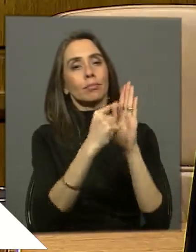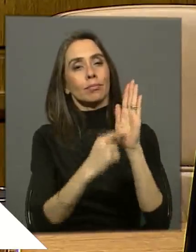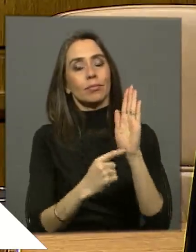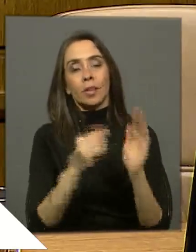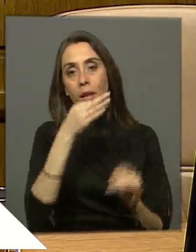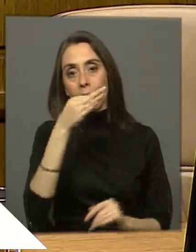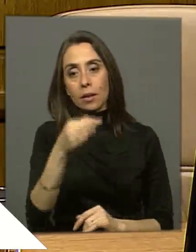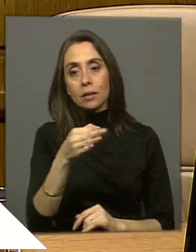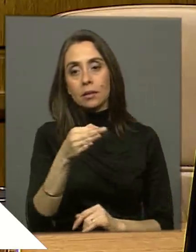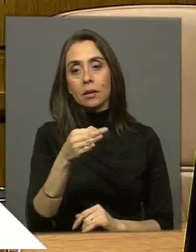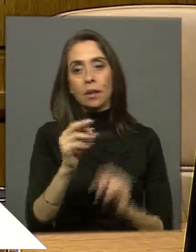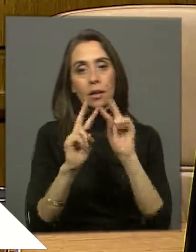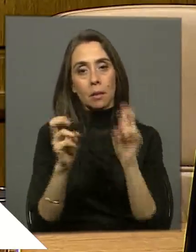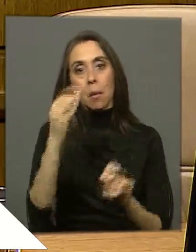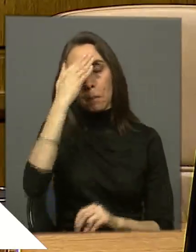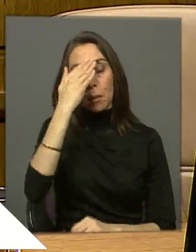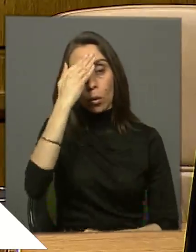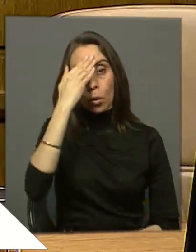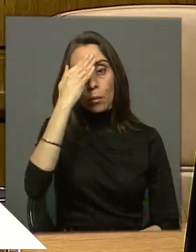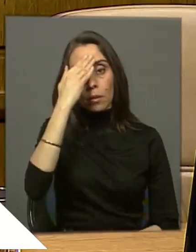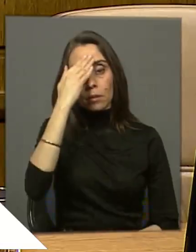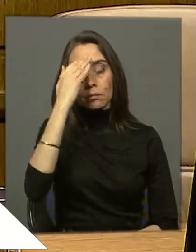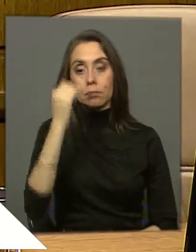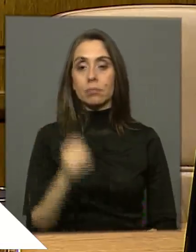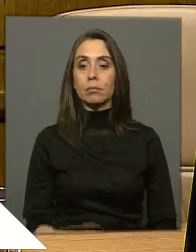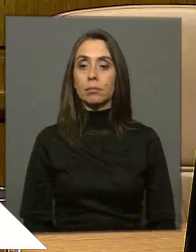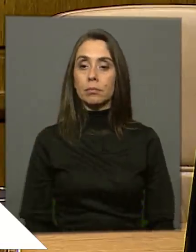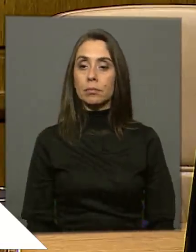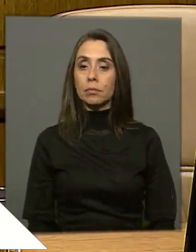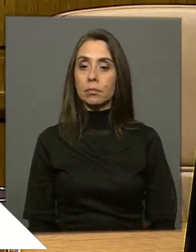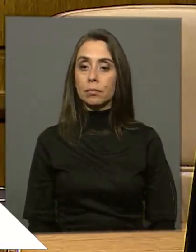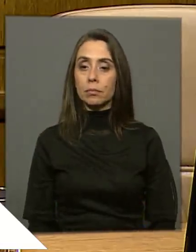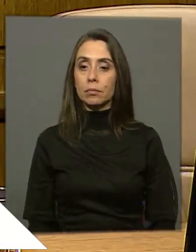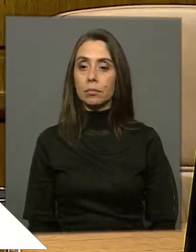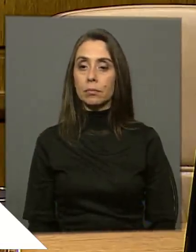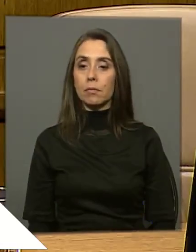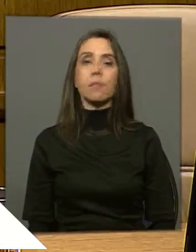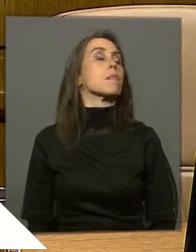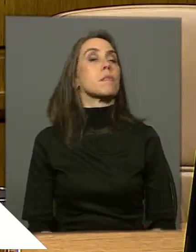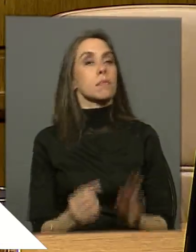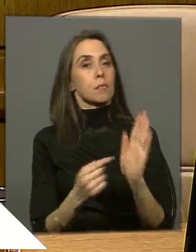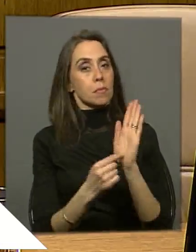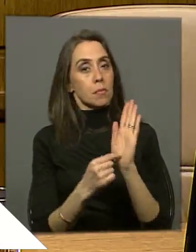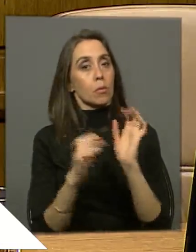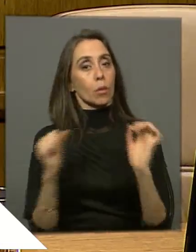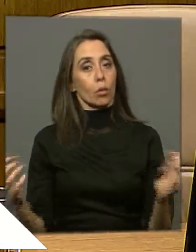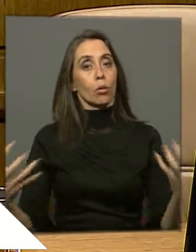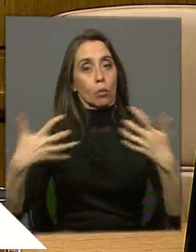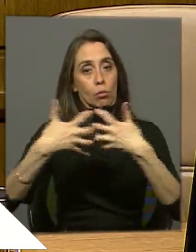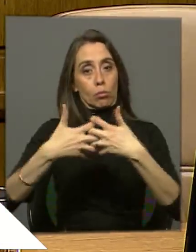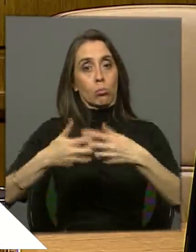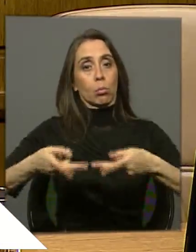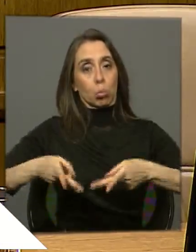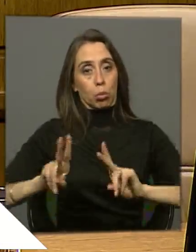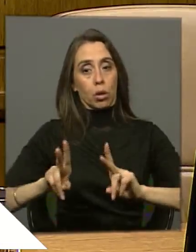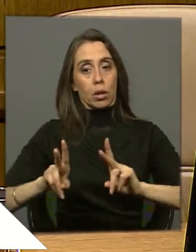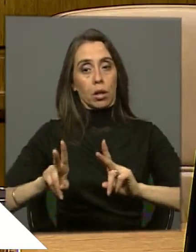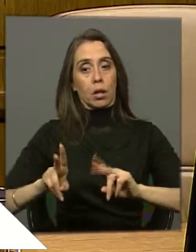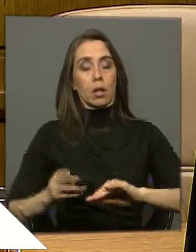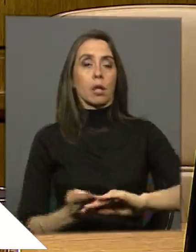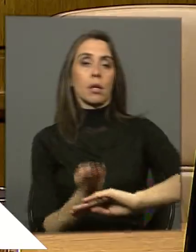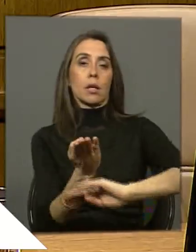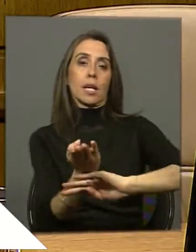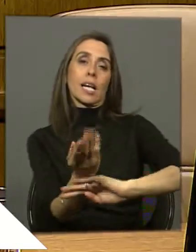que a nosotros nos preocupa mucho, particularmente, que es que esto es perfectamente compatible con postular